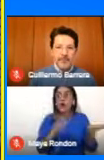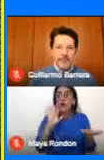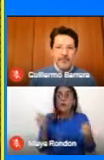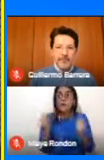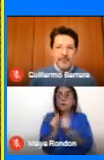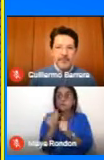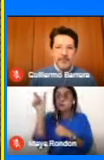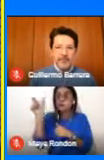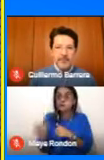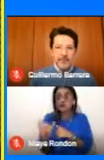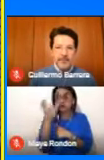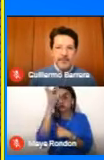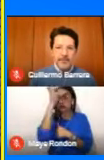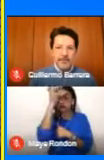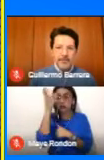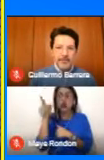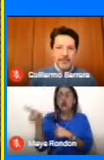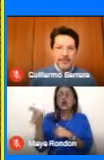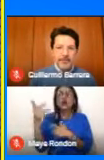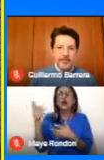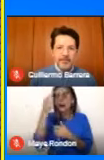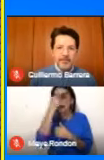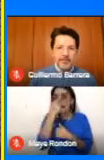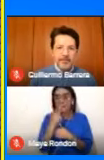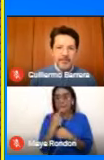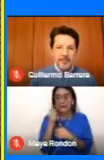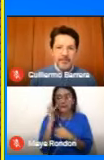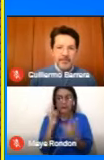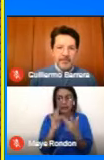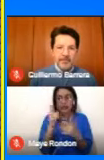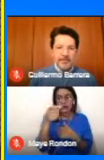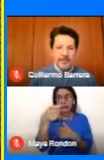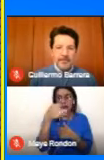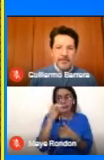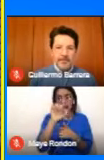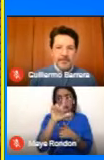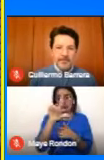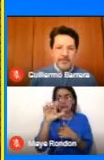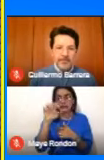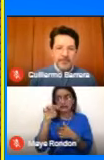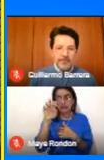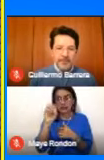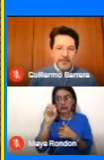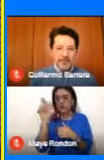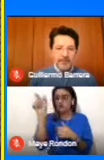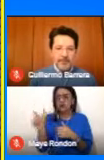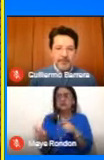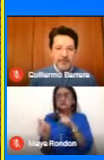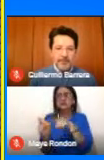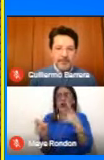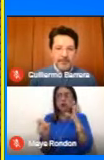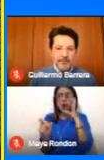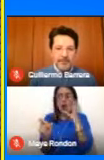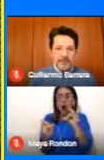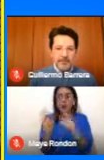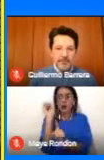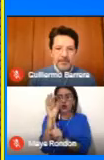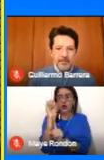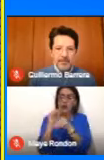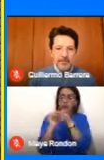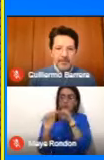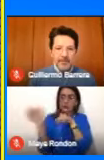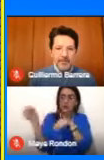un experto. Les voy a contar el perfil de Guillermo Barrera. Guillermo Barrera es el conferencista invitado